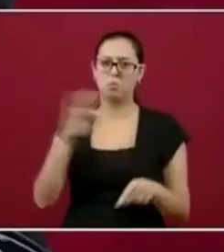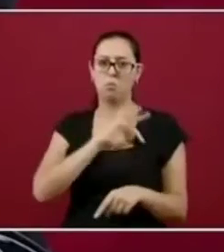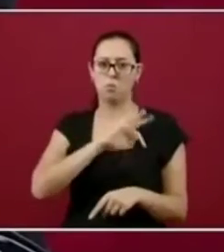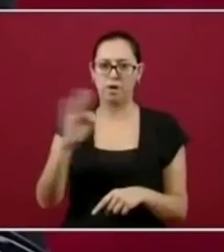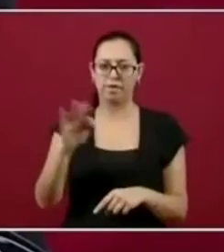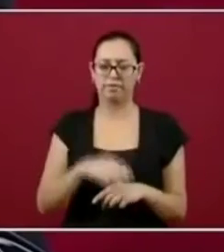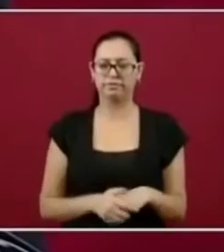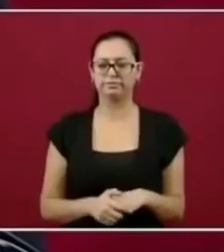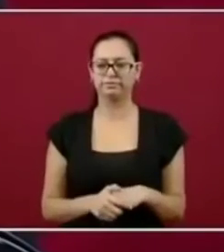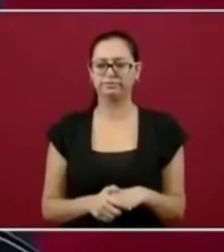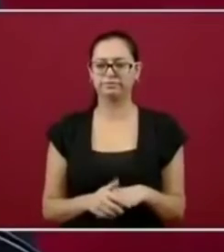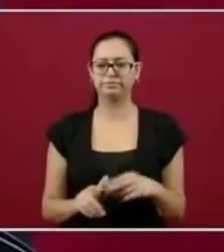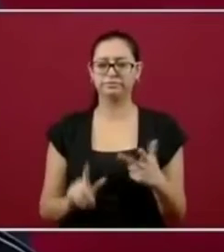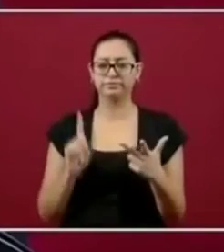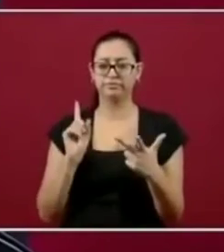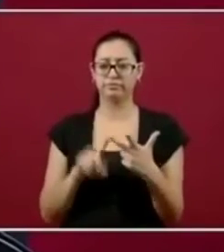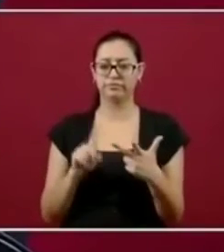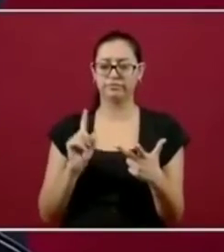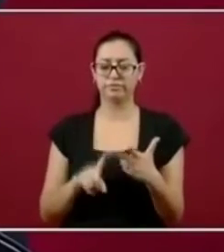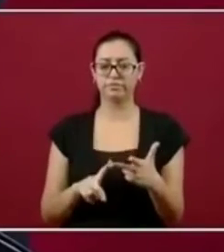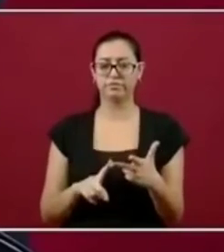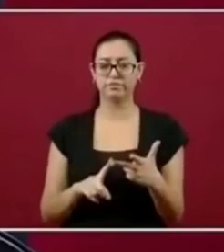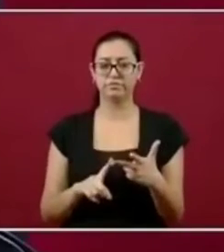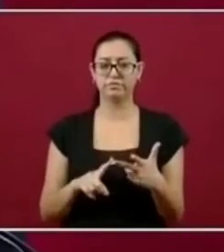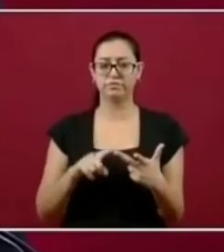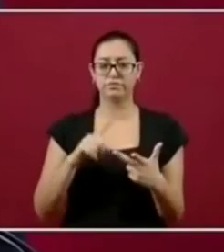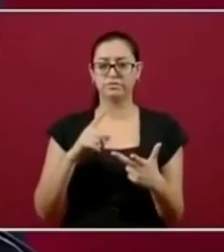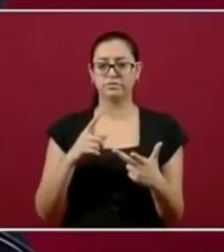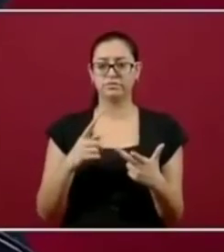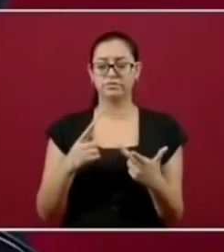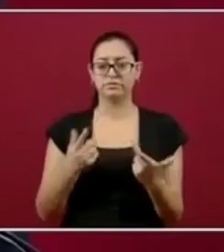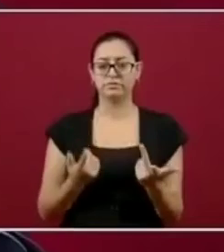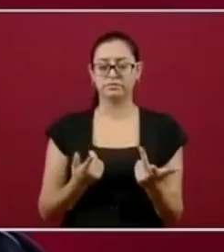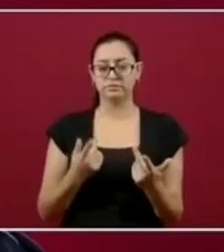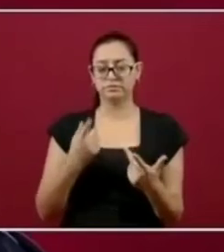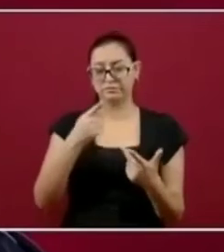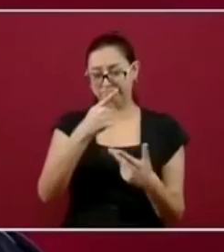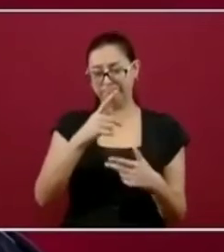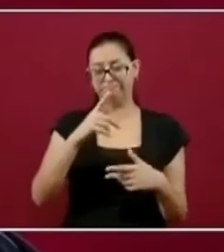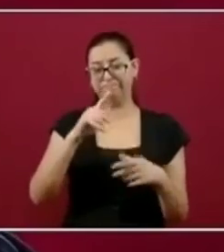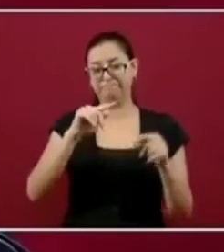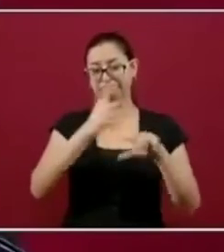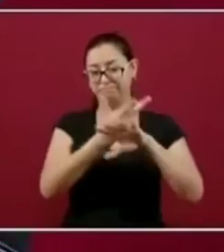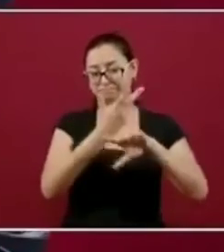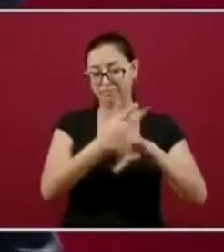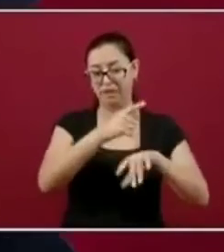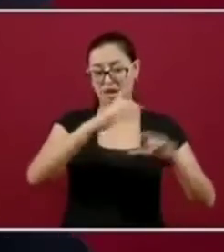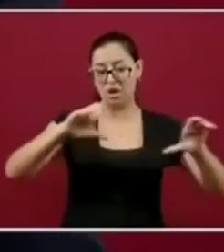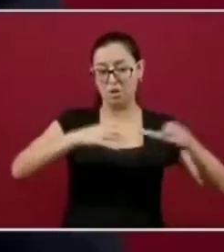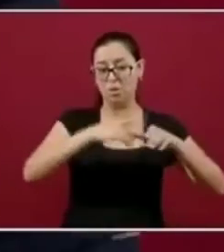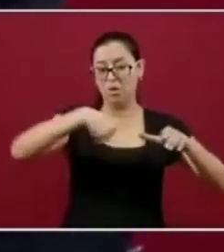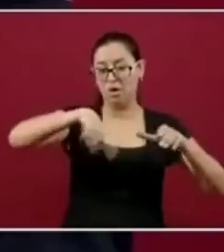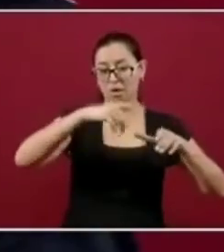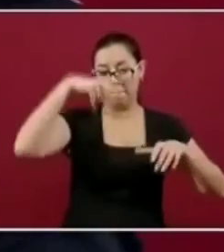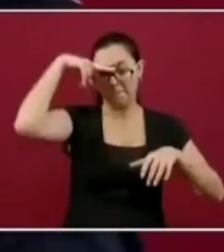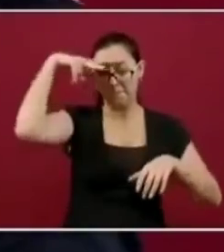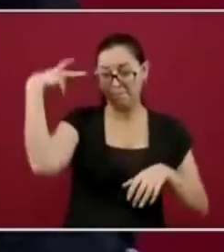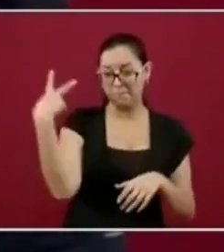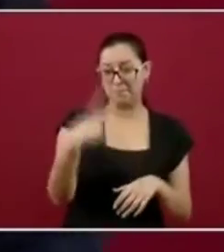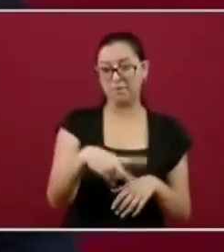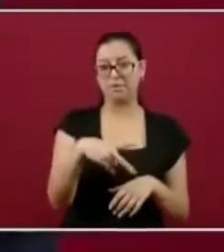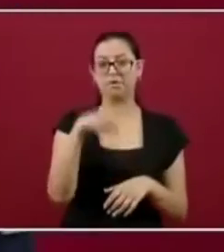El octavo, necesitamos empoderar a la comunidad mexicana y México-norteamericana mediante el reconocimiento y promoción de